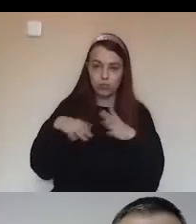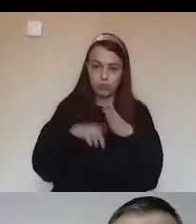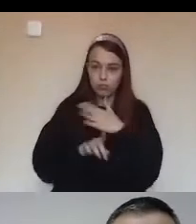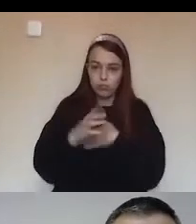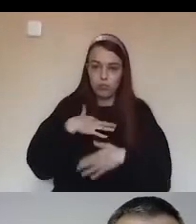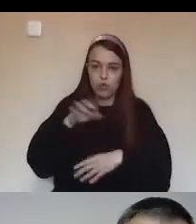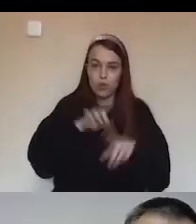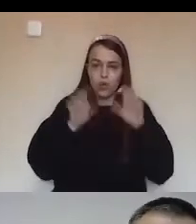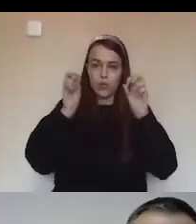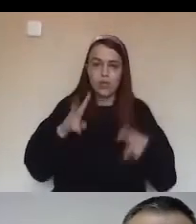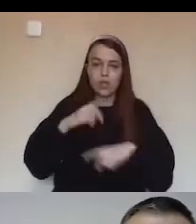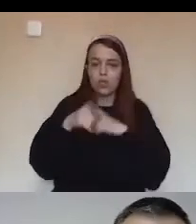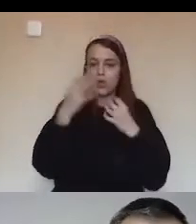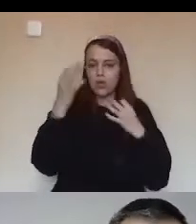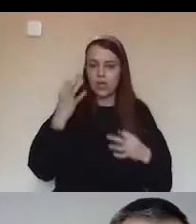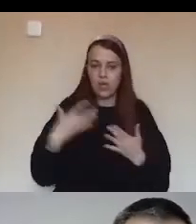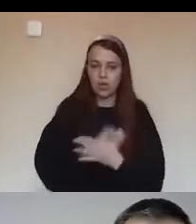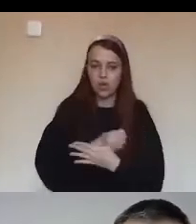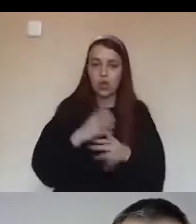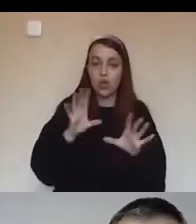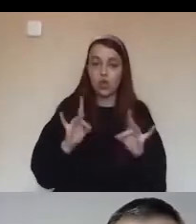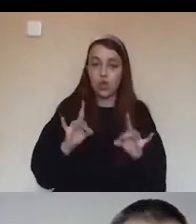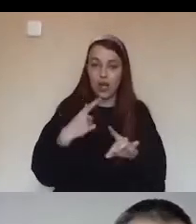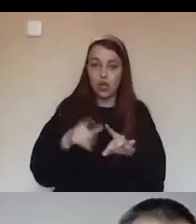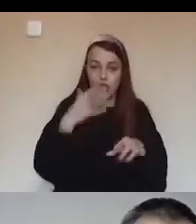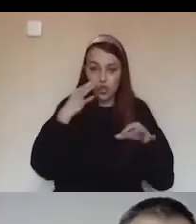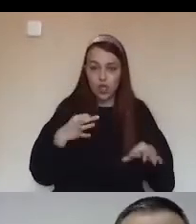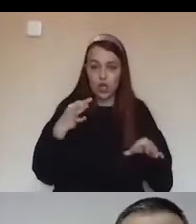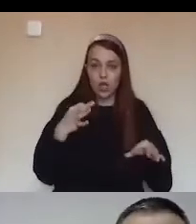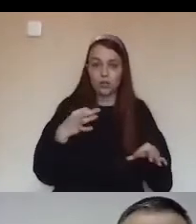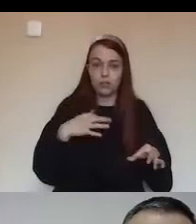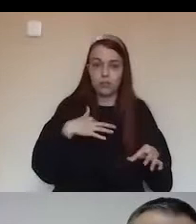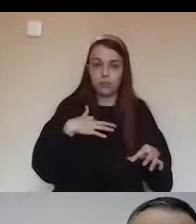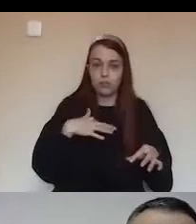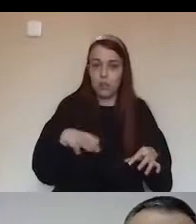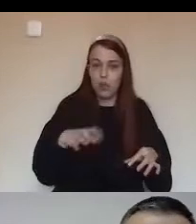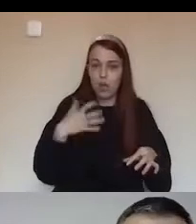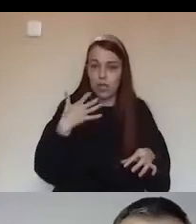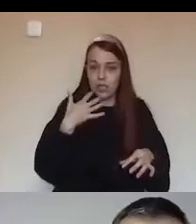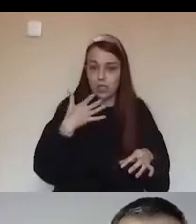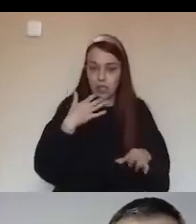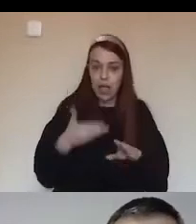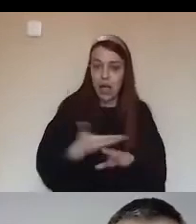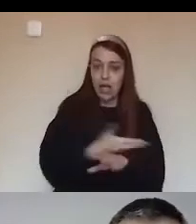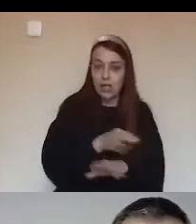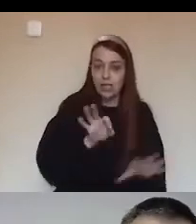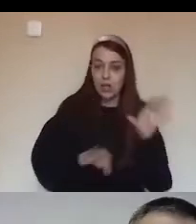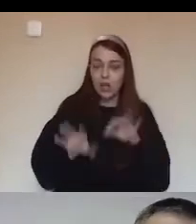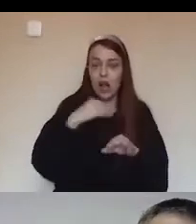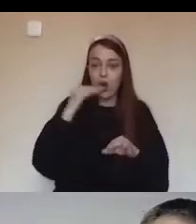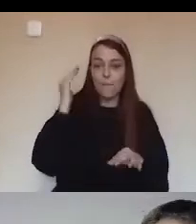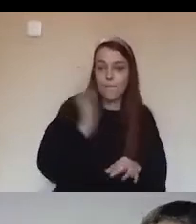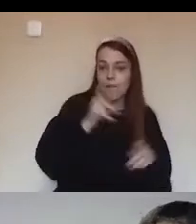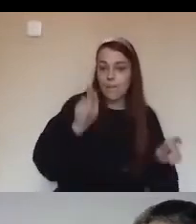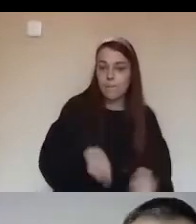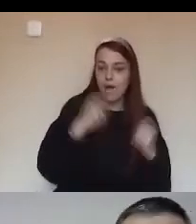eso se explica ahí con detalle. Tocar piezas originales, ¿por qué no? Si las seleccionamos aquellas que no van a sufrir un deterioro o que